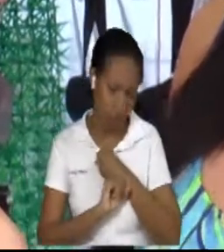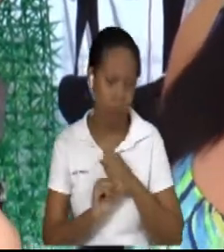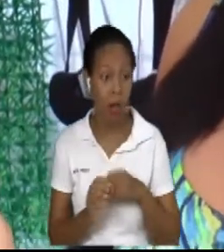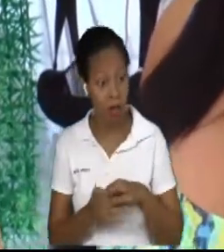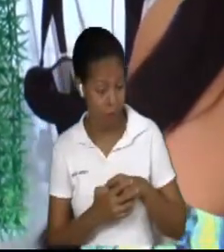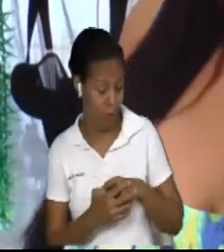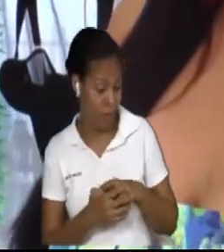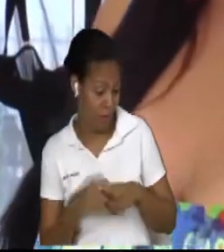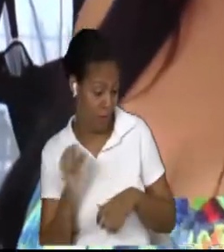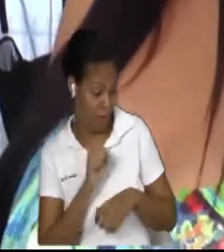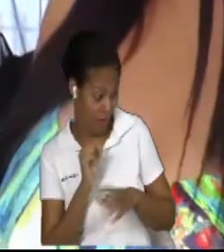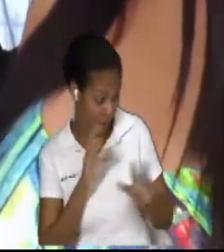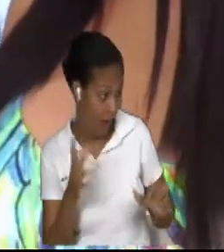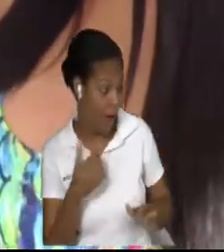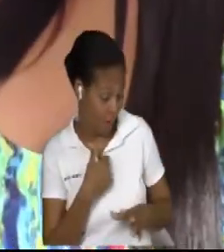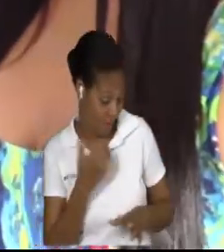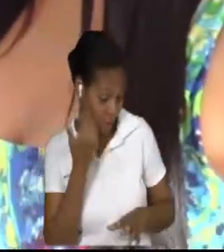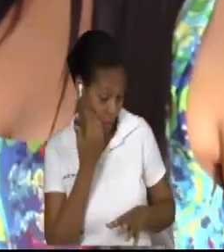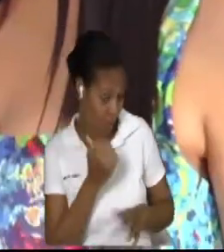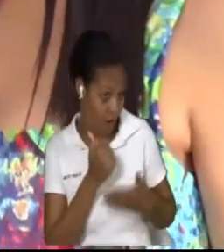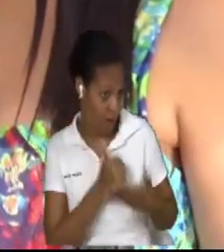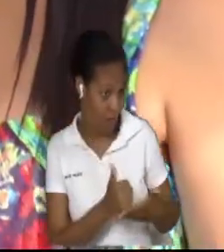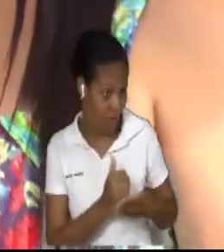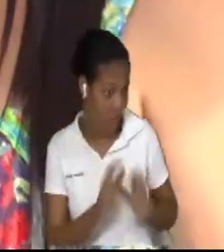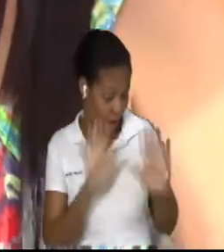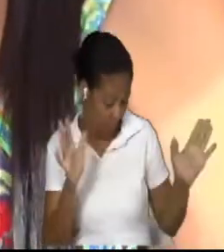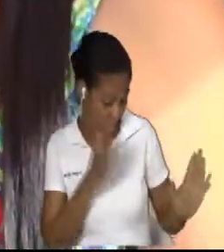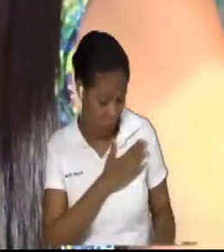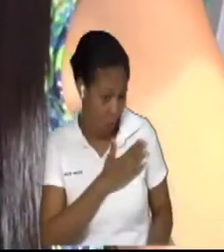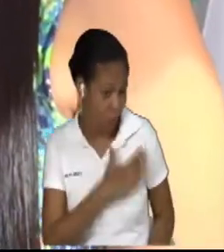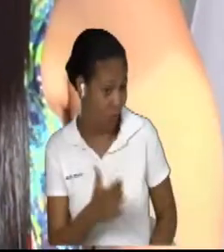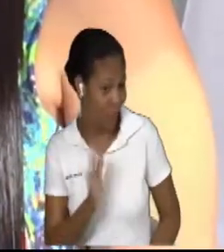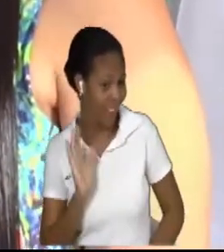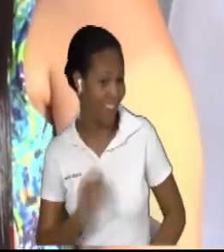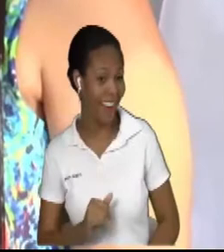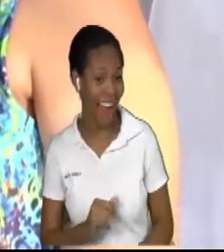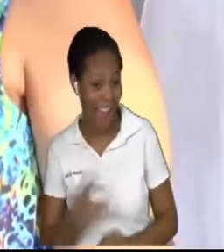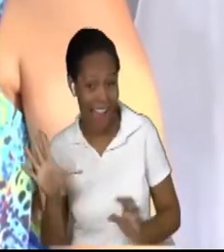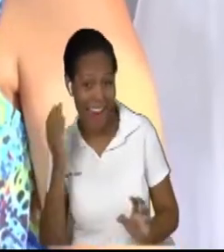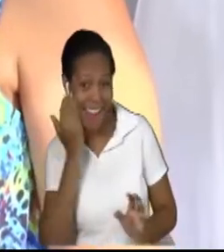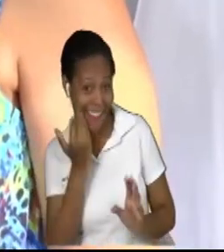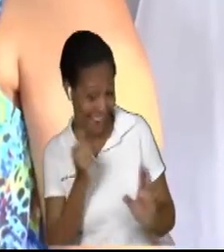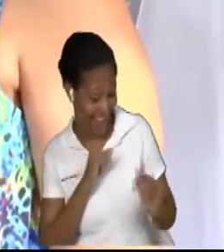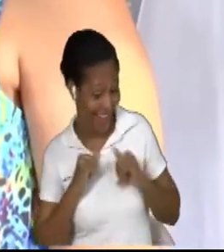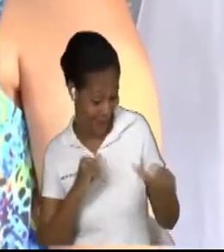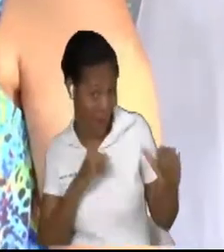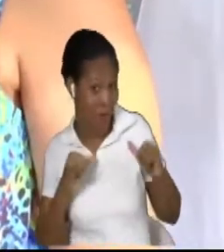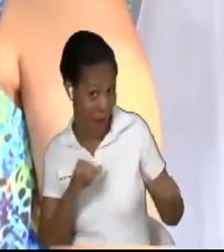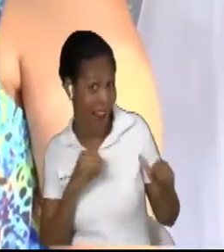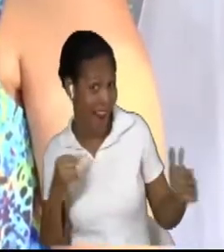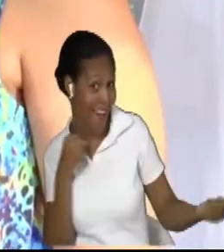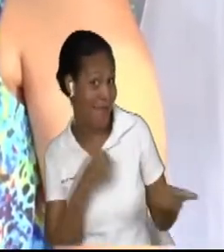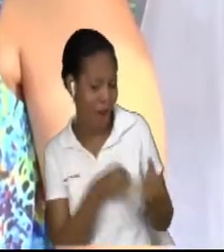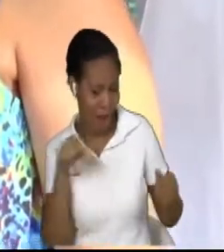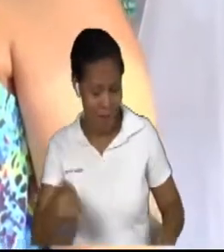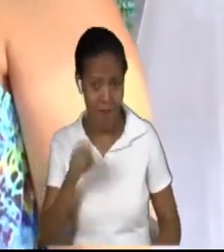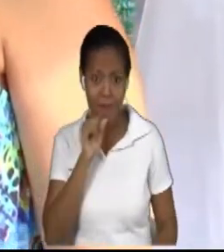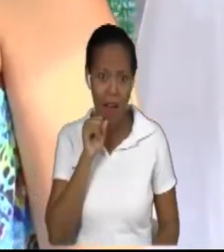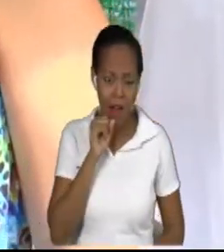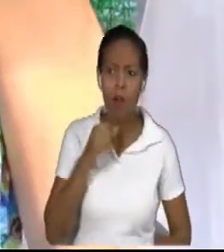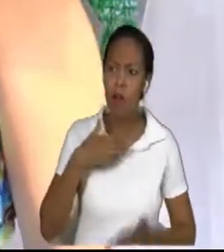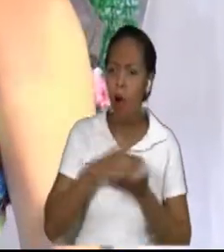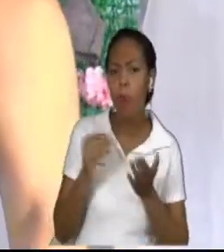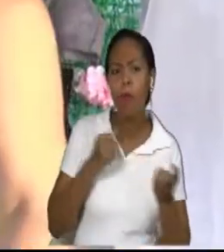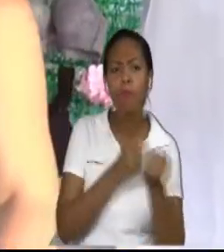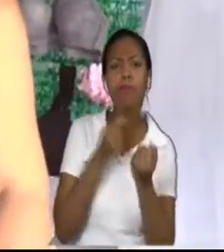que sí, como mujer también, dije yo, no, total apoyo. Imagínense, tenemos que apoyarnos entre mujeres, entre los barranqueños y comprar acá en Barranca